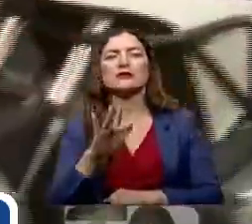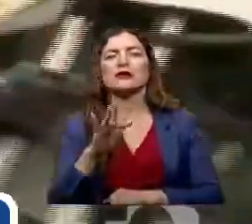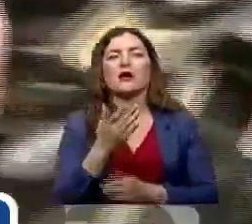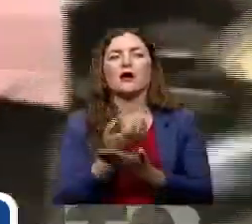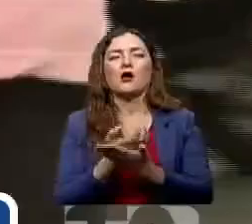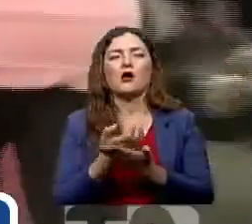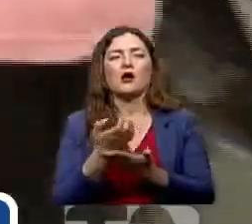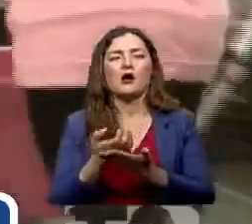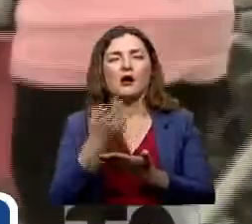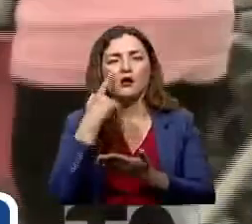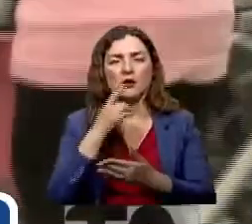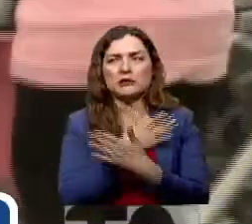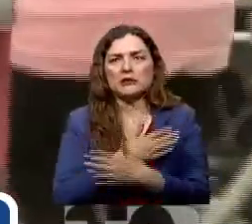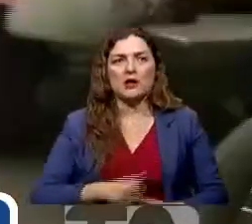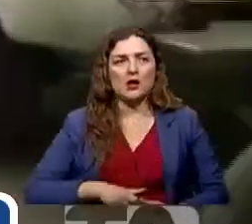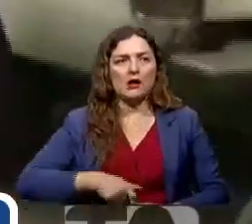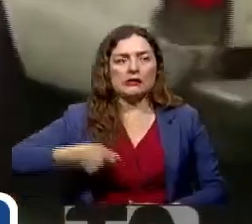objetos cortopunzantes,